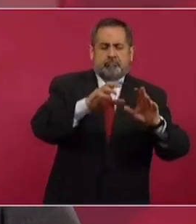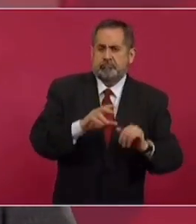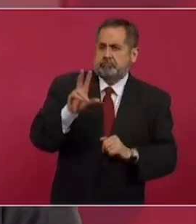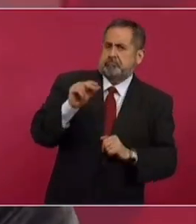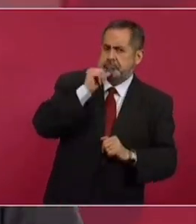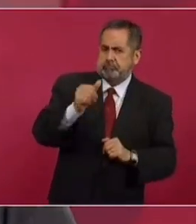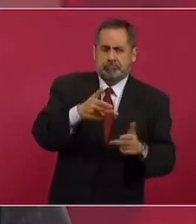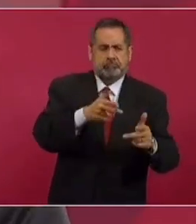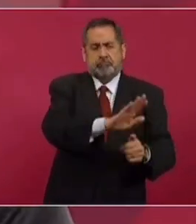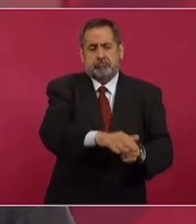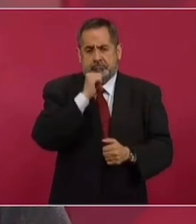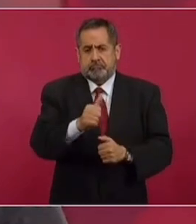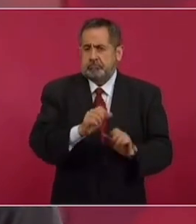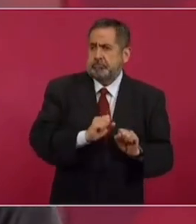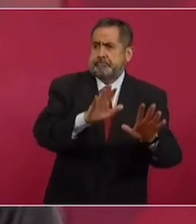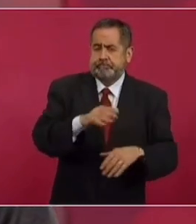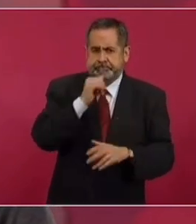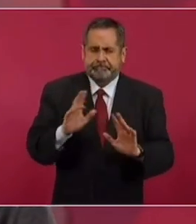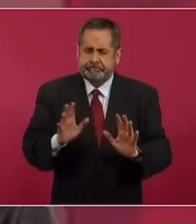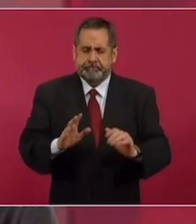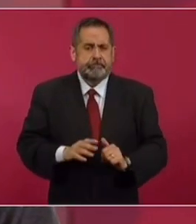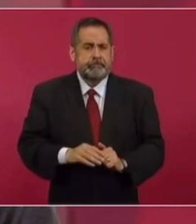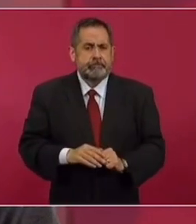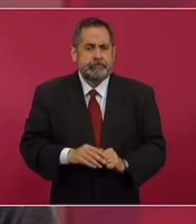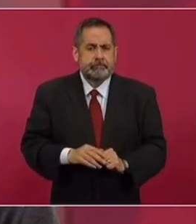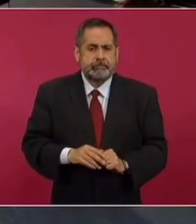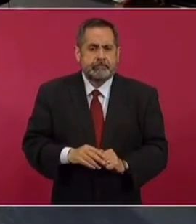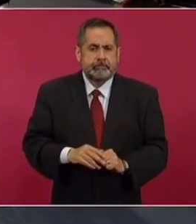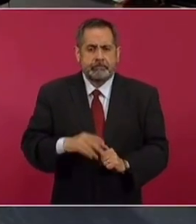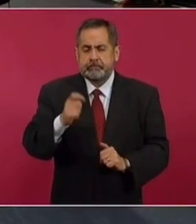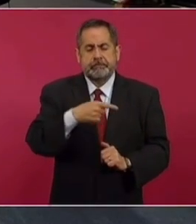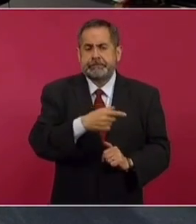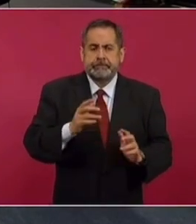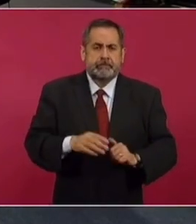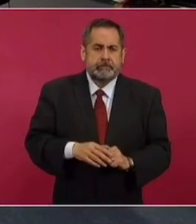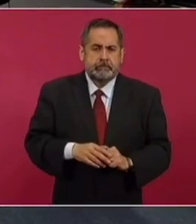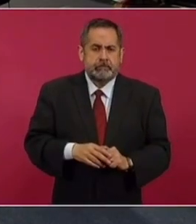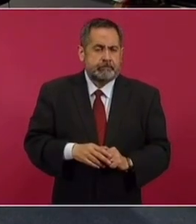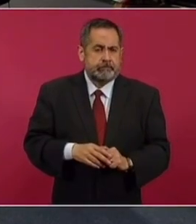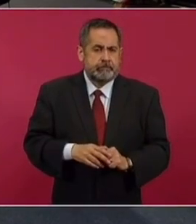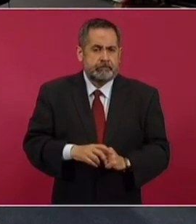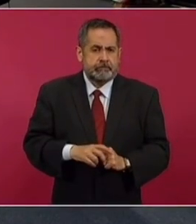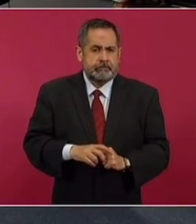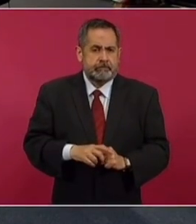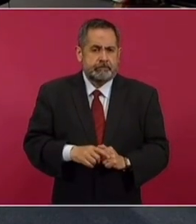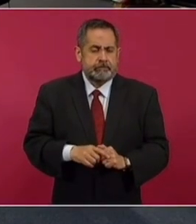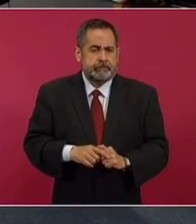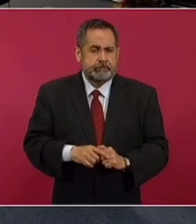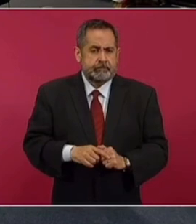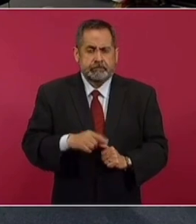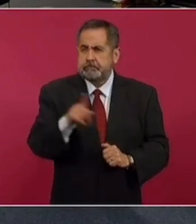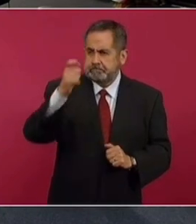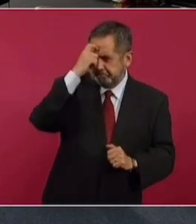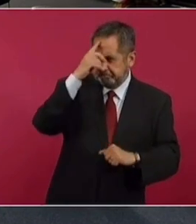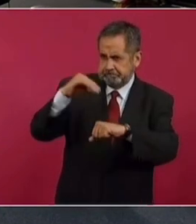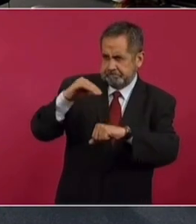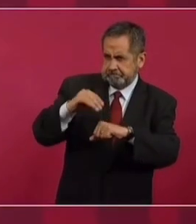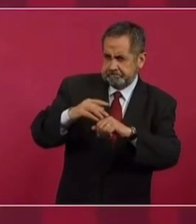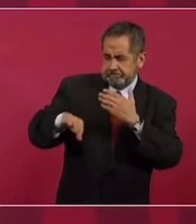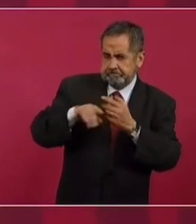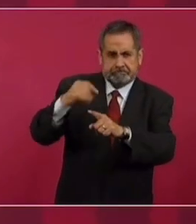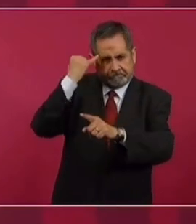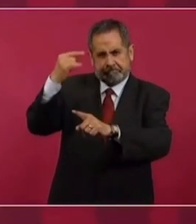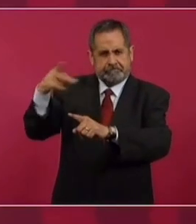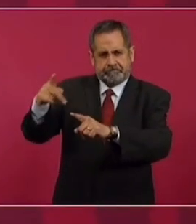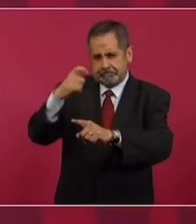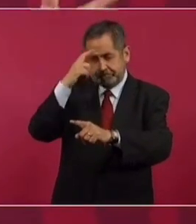un asesinato, no se le dejó en el abandono. ¿Sí? Es un invento del